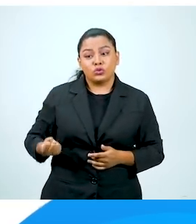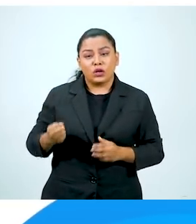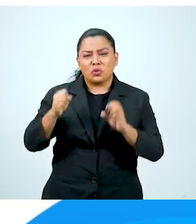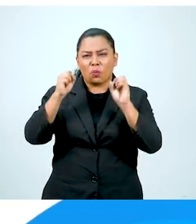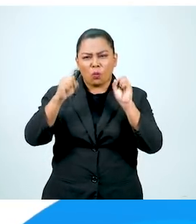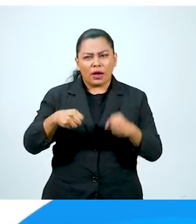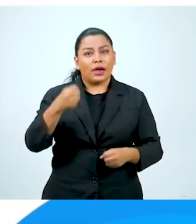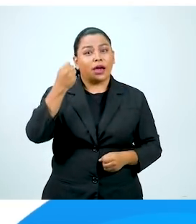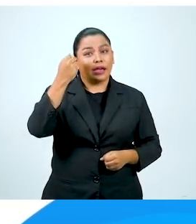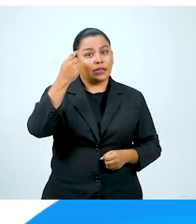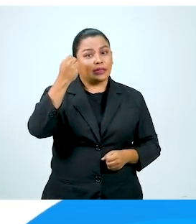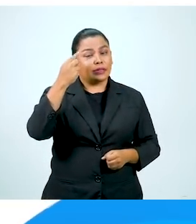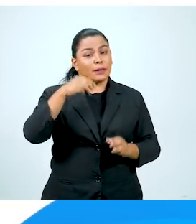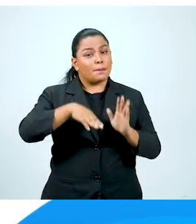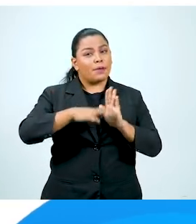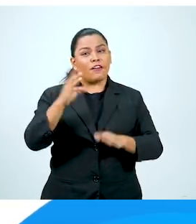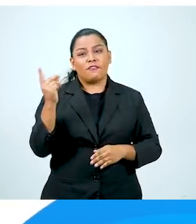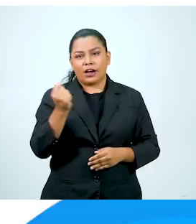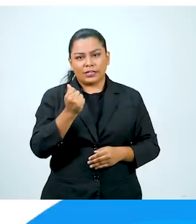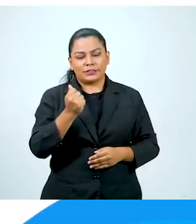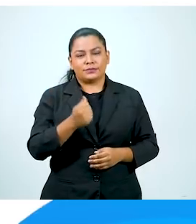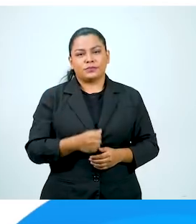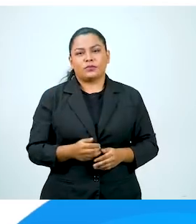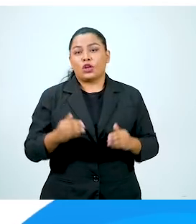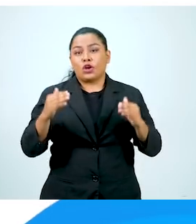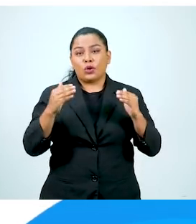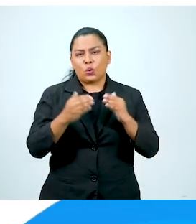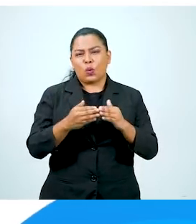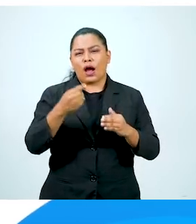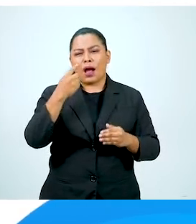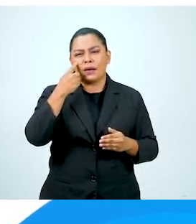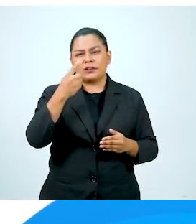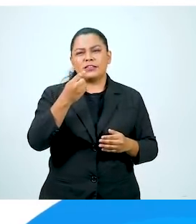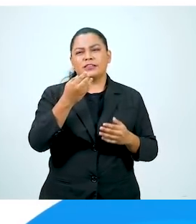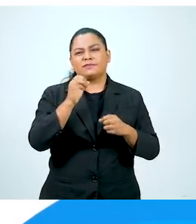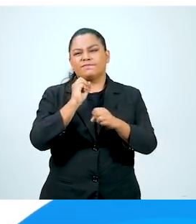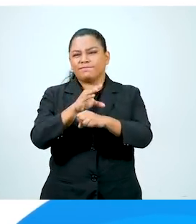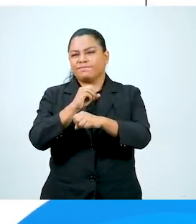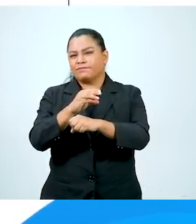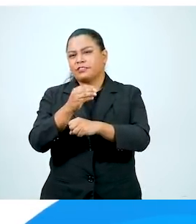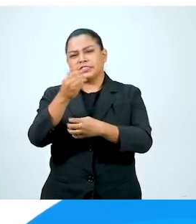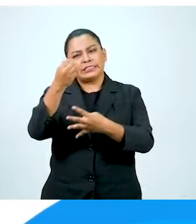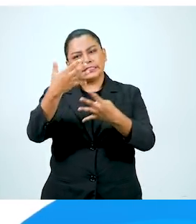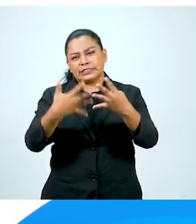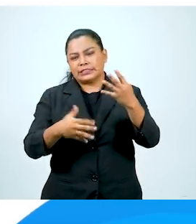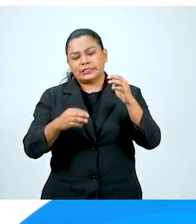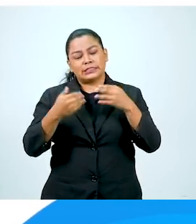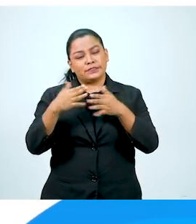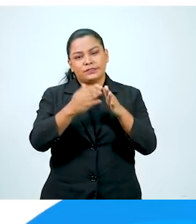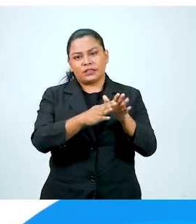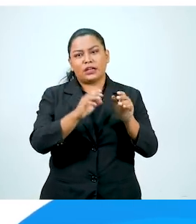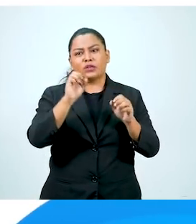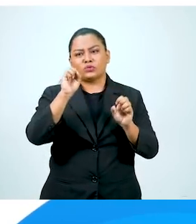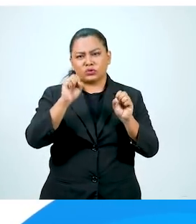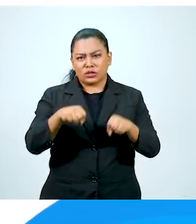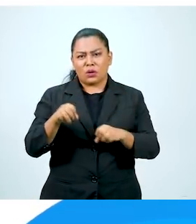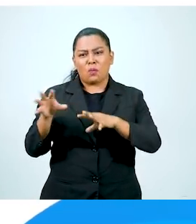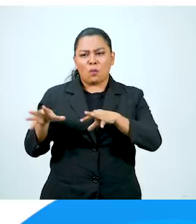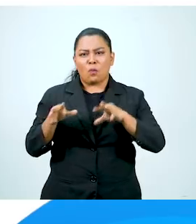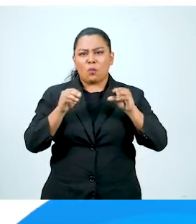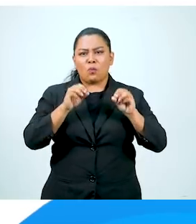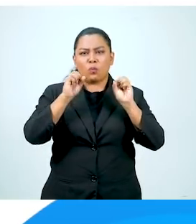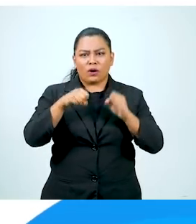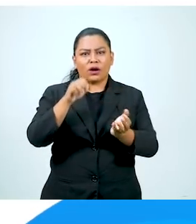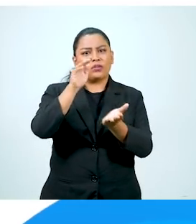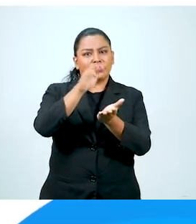comprenda de una forma más sencilla. Y así encontrarán otras sugerencias esenciales que les servirán para